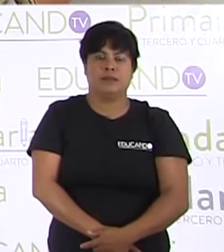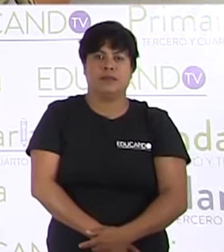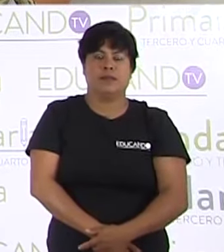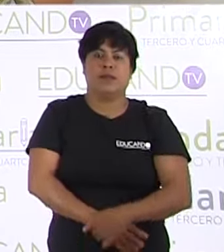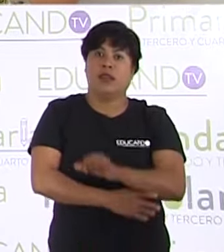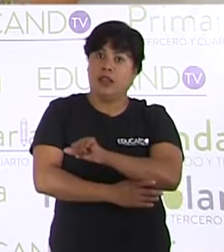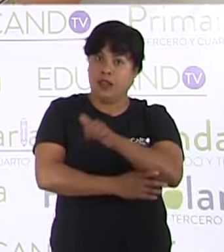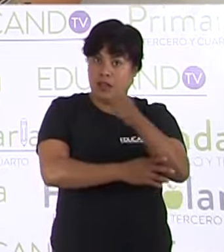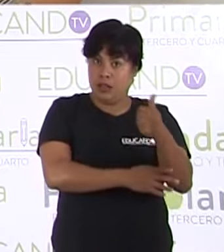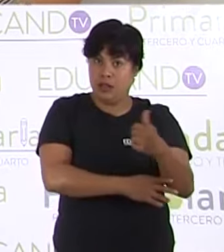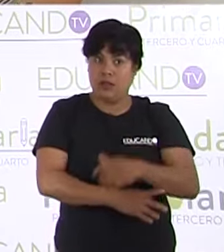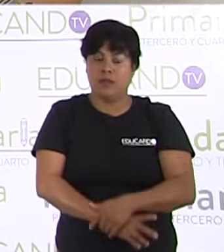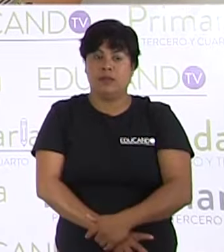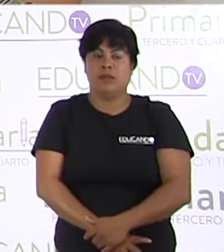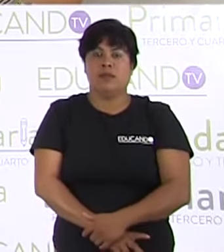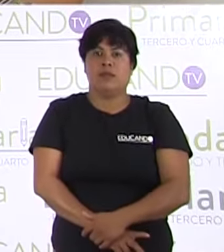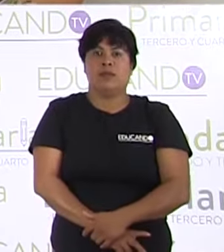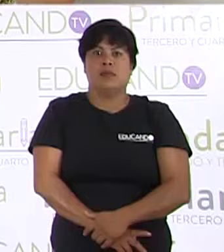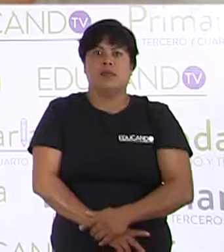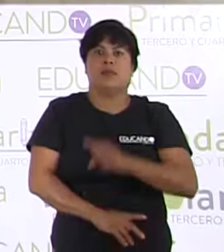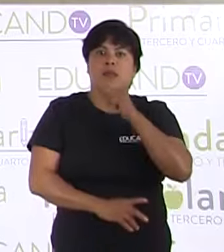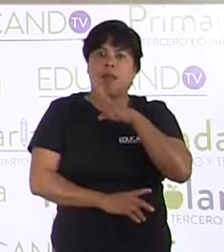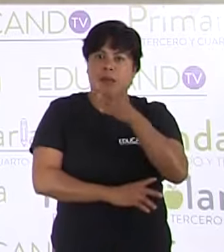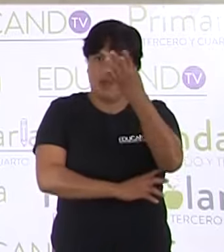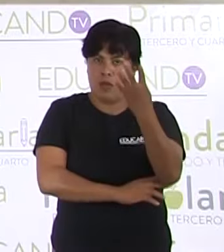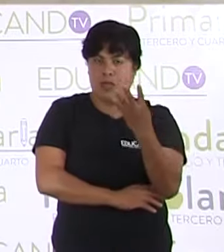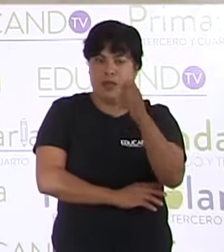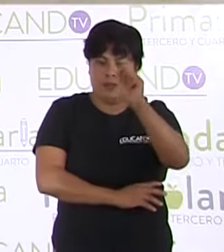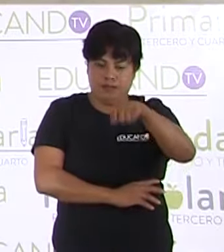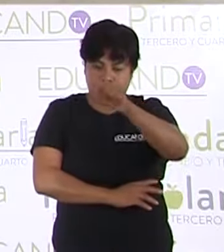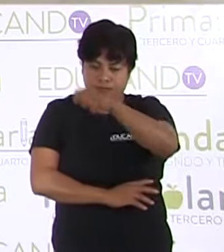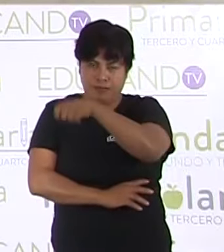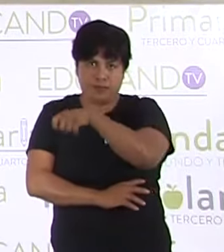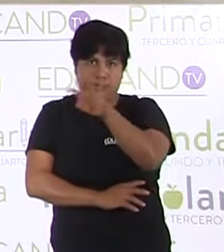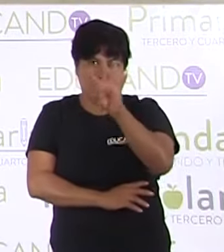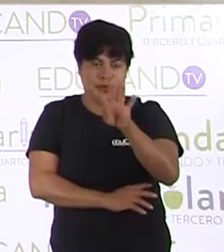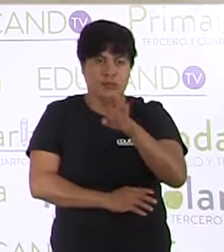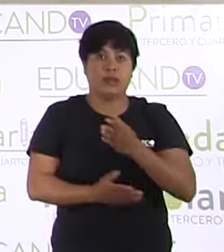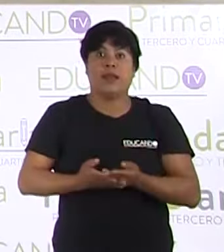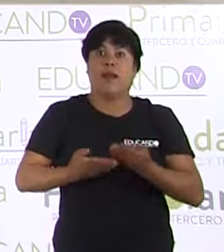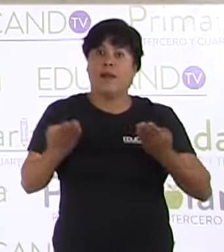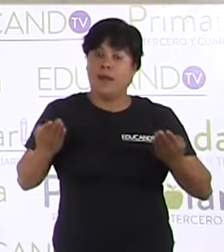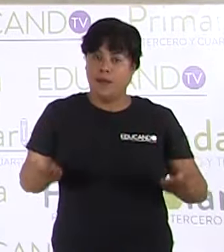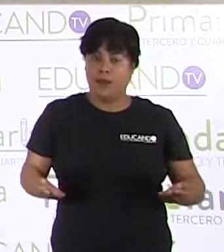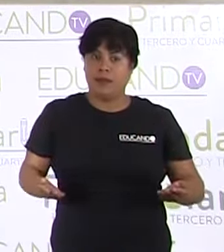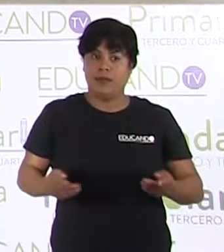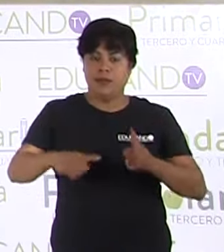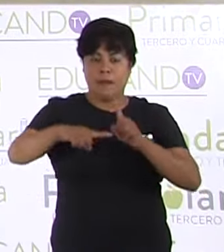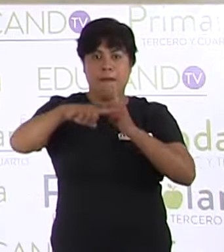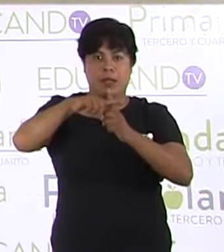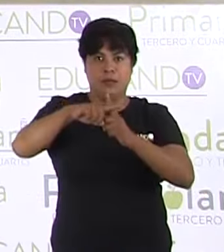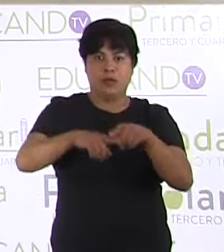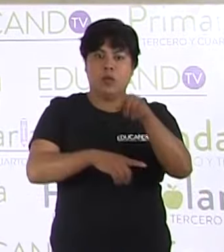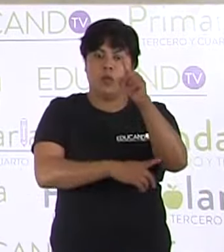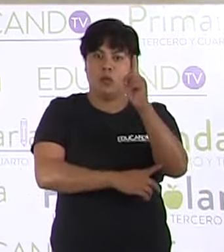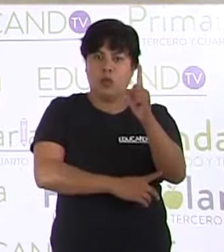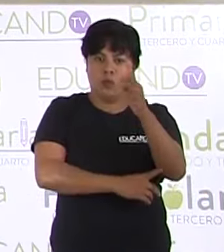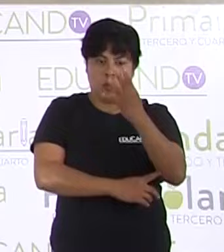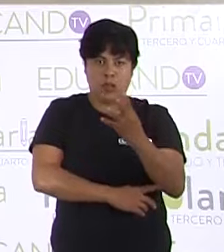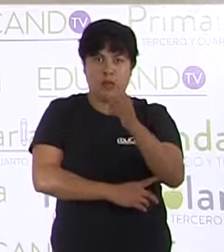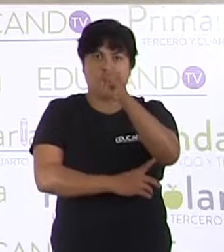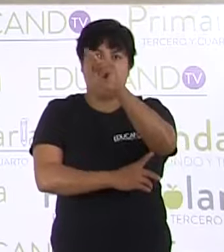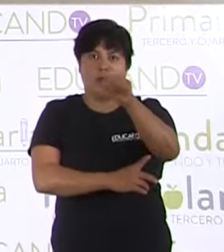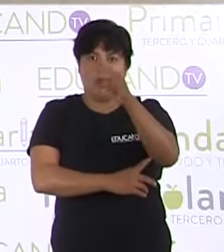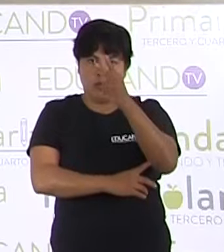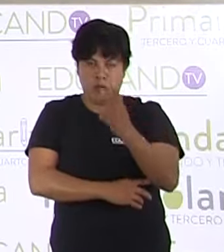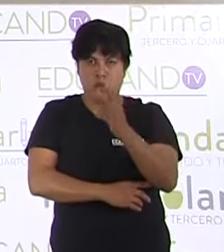el siguiente también en cu de acuerdo y ahora sumamos un 1 cuar